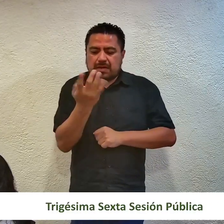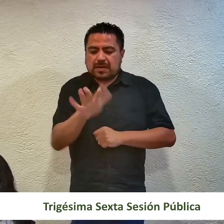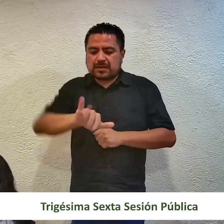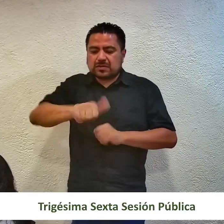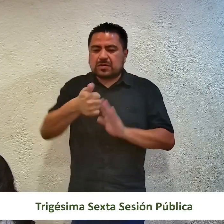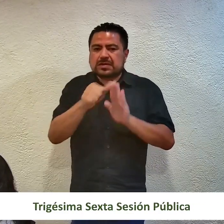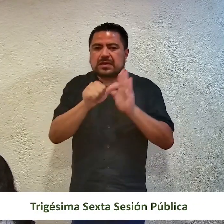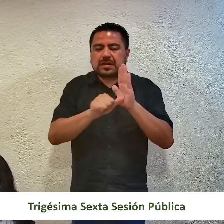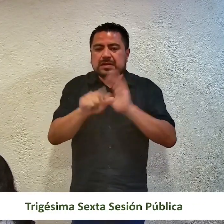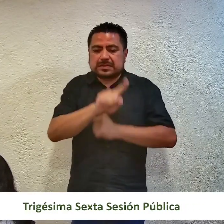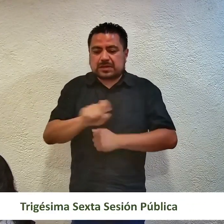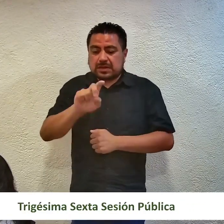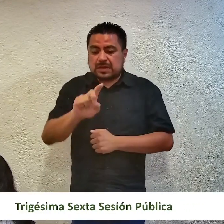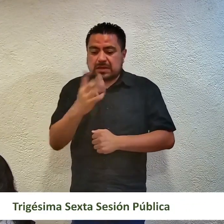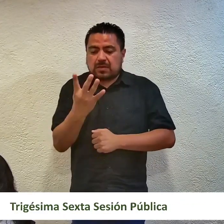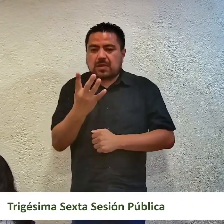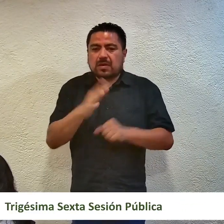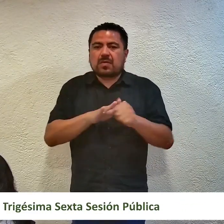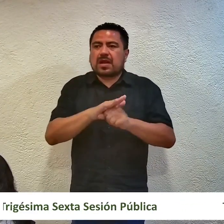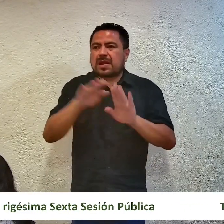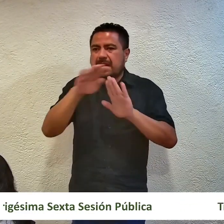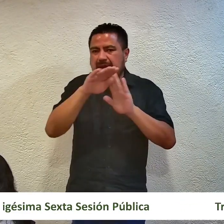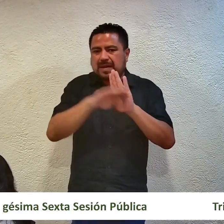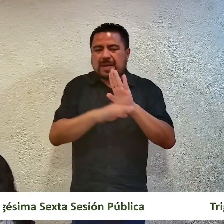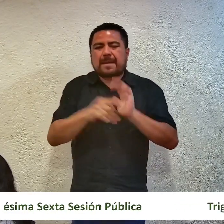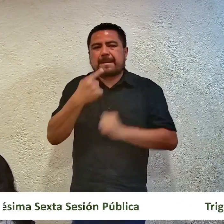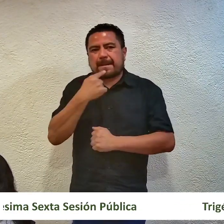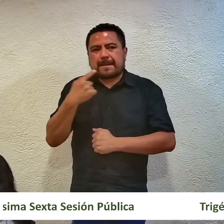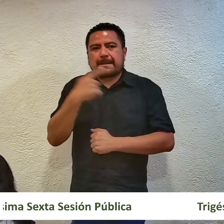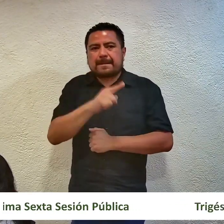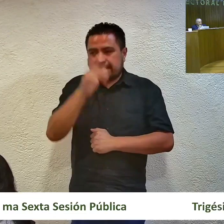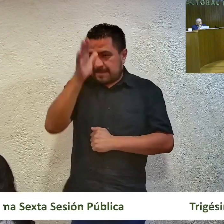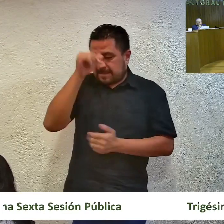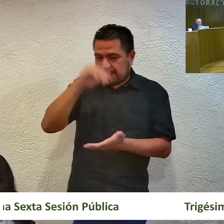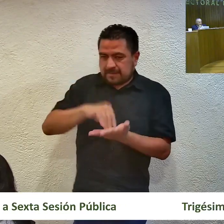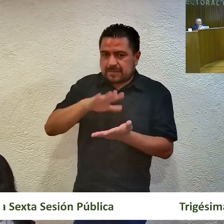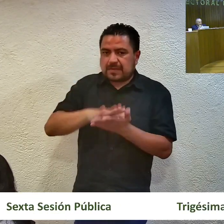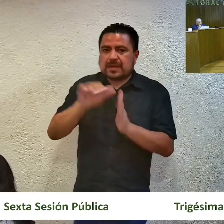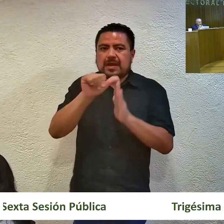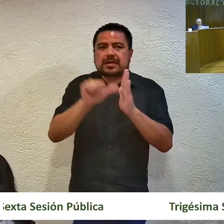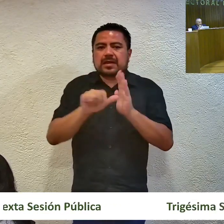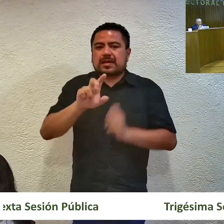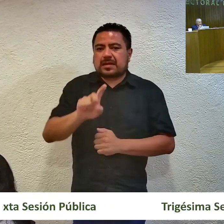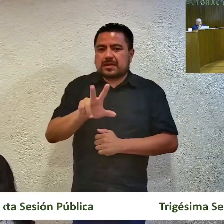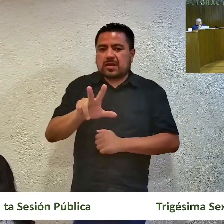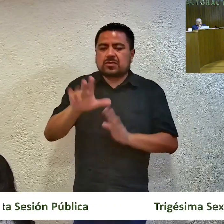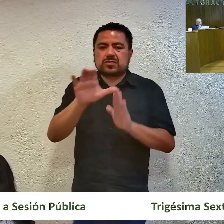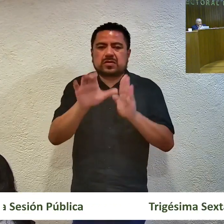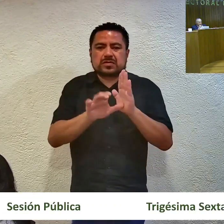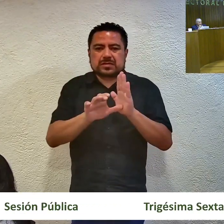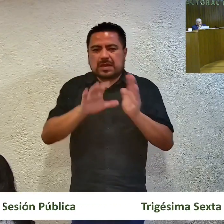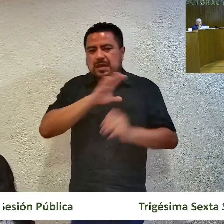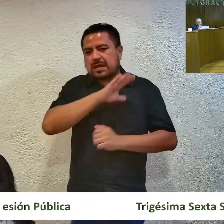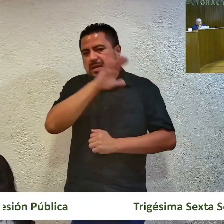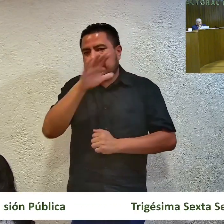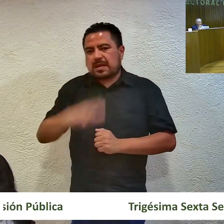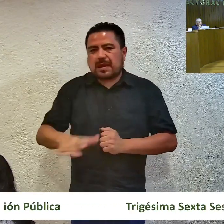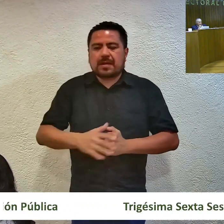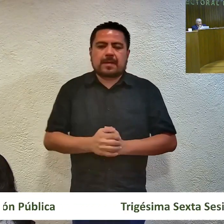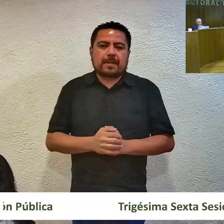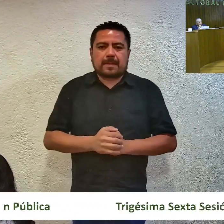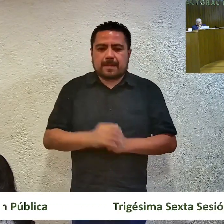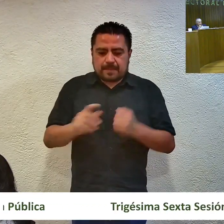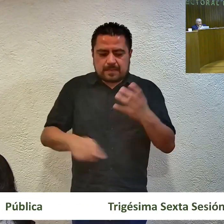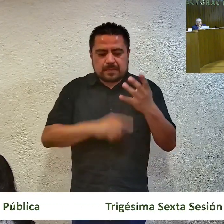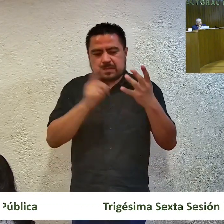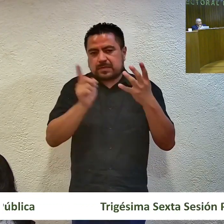del artículo 134 de los lineamientos impugnados, de conformidad con el artículo 38 de la Constitución General.